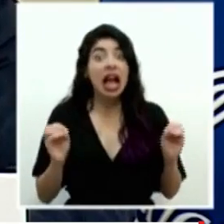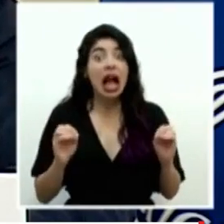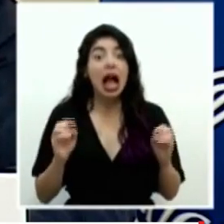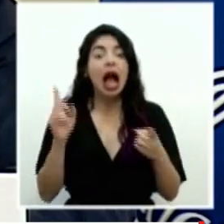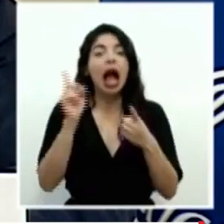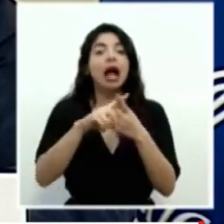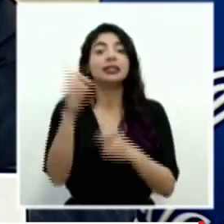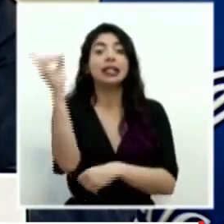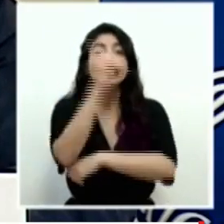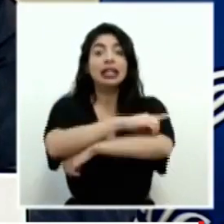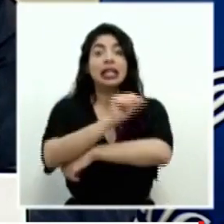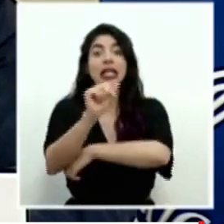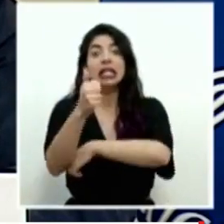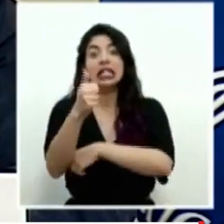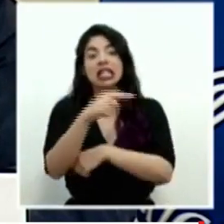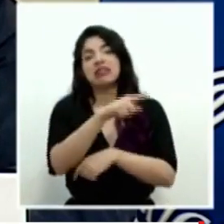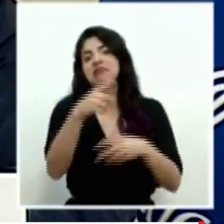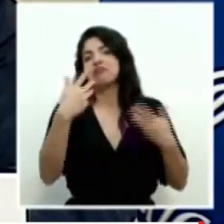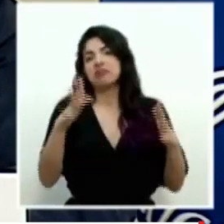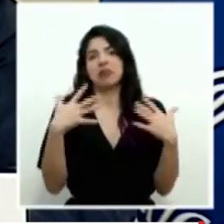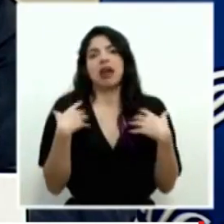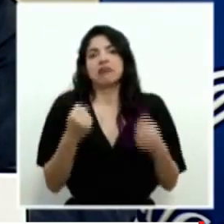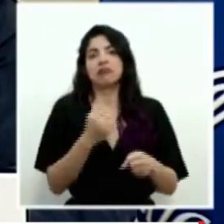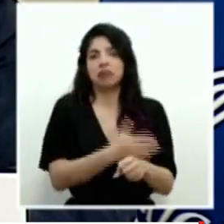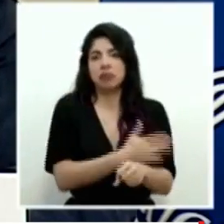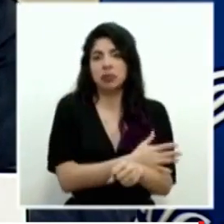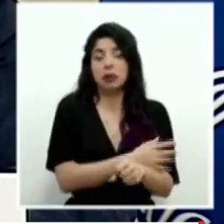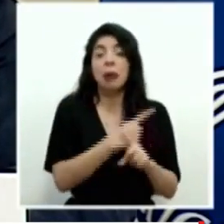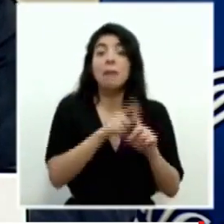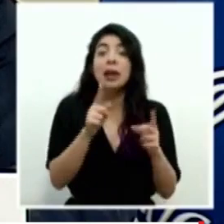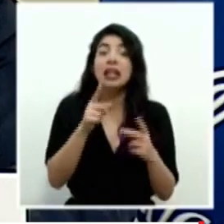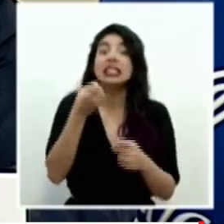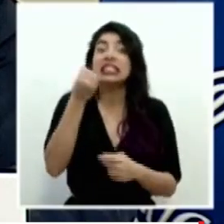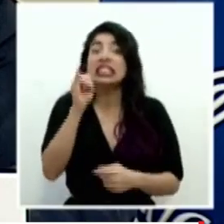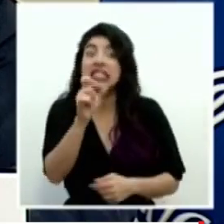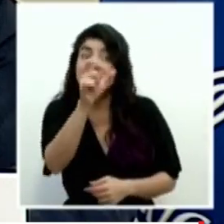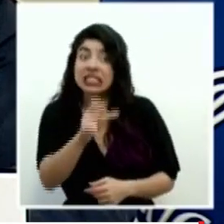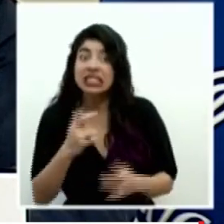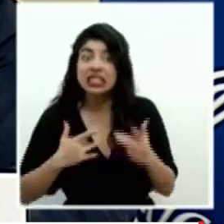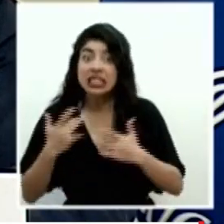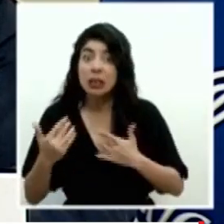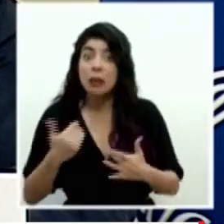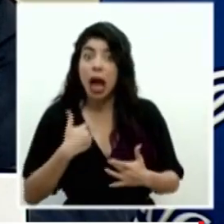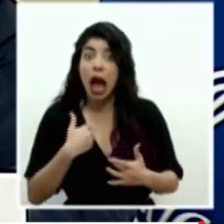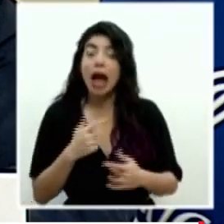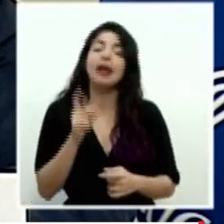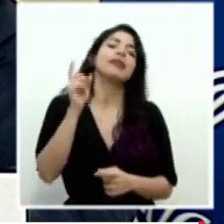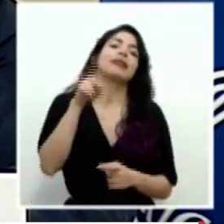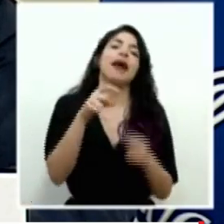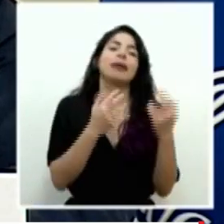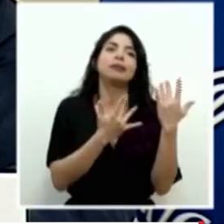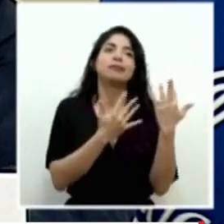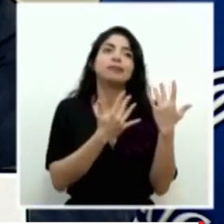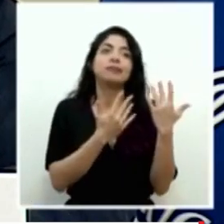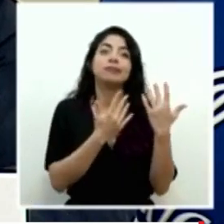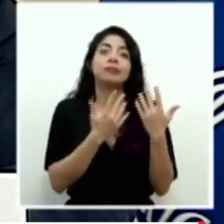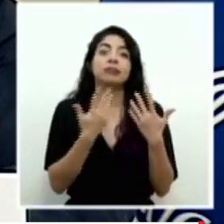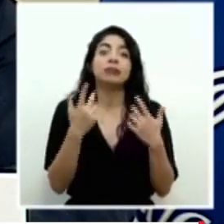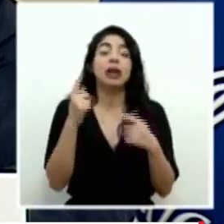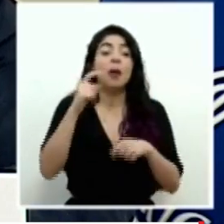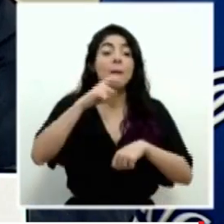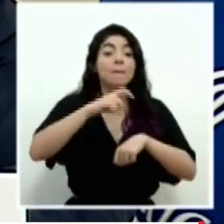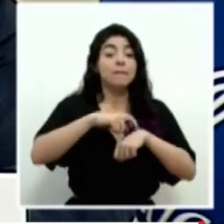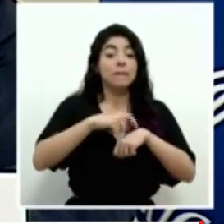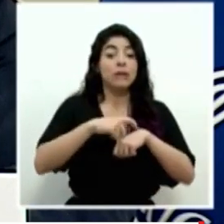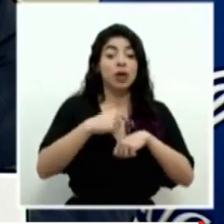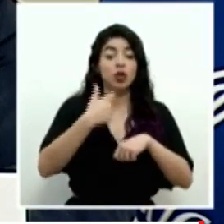es al 10º día que se les da de alta. En caso de que tengan síntomas, debe esperarse 3 días adicionales para poder darse de alta del